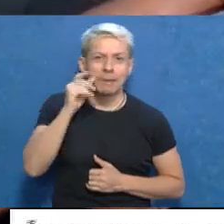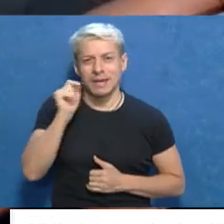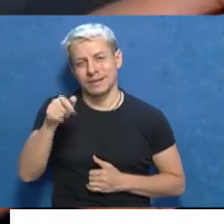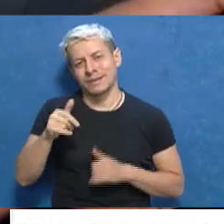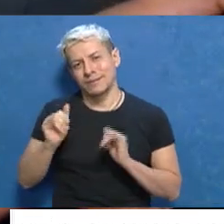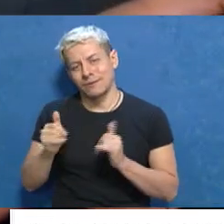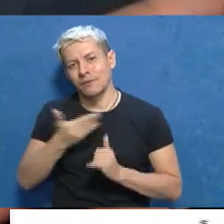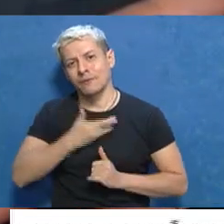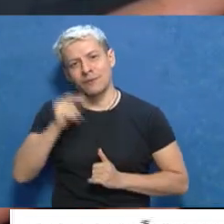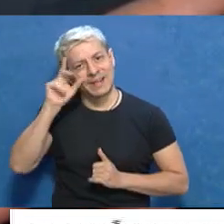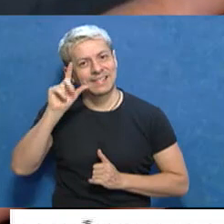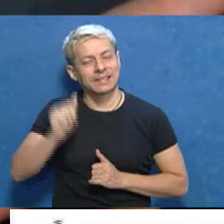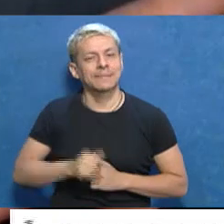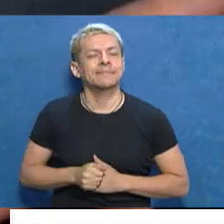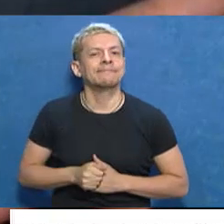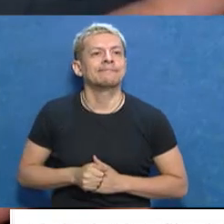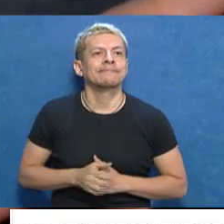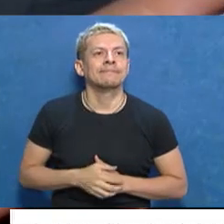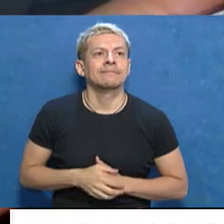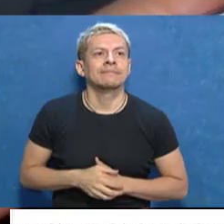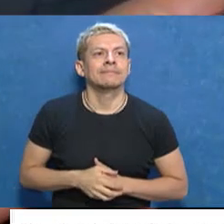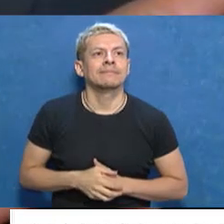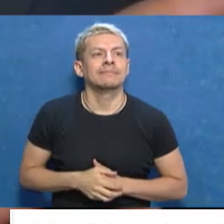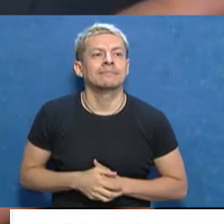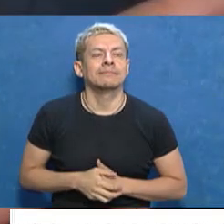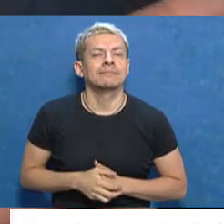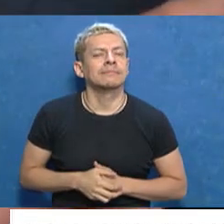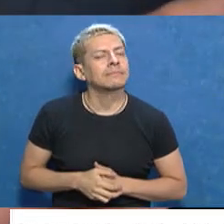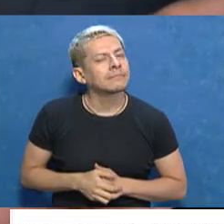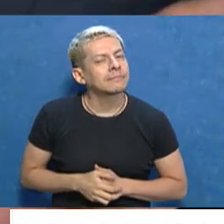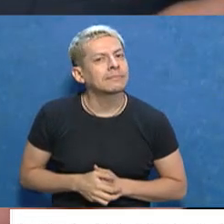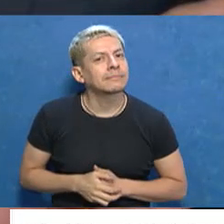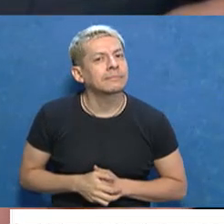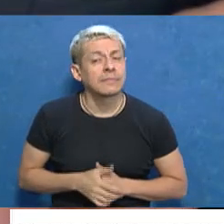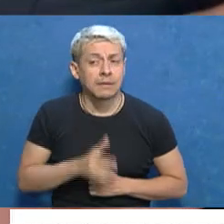No, parece que no es padre, no es abuelo.